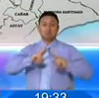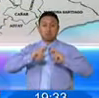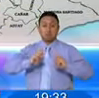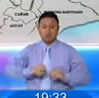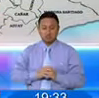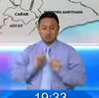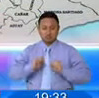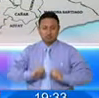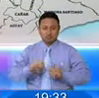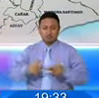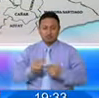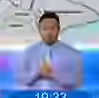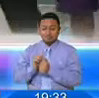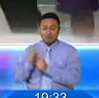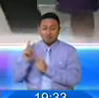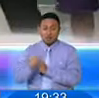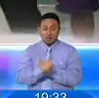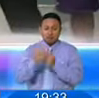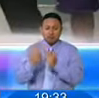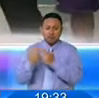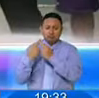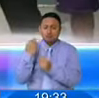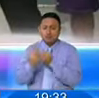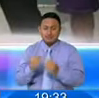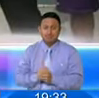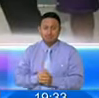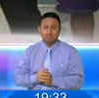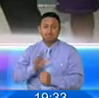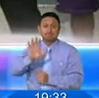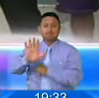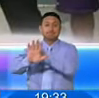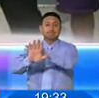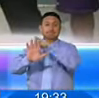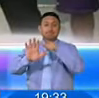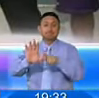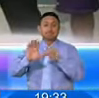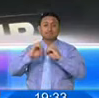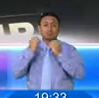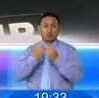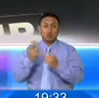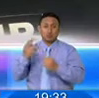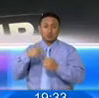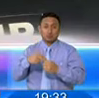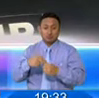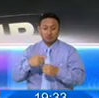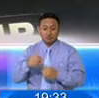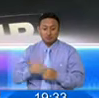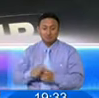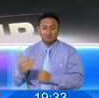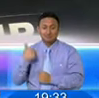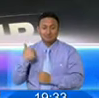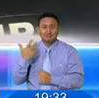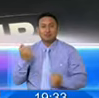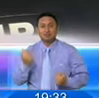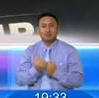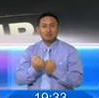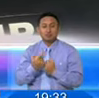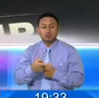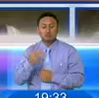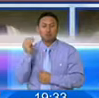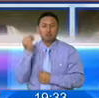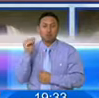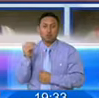permitieron establecer roles y funciones de los cinco presuntos integrantes de la organización delictiva, quienes contaban con la colaboración de un menor de